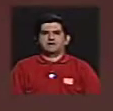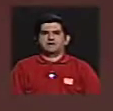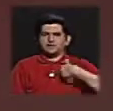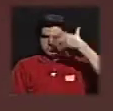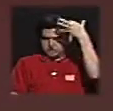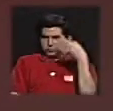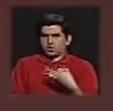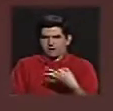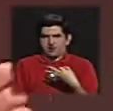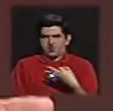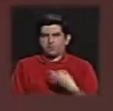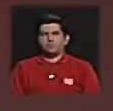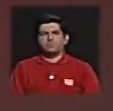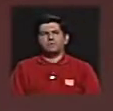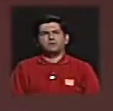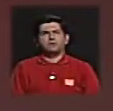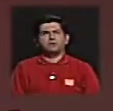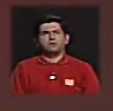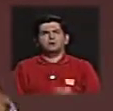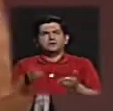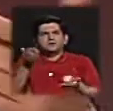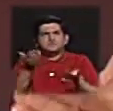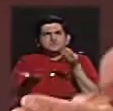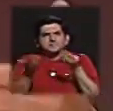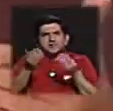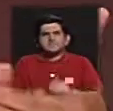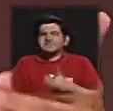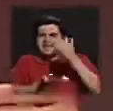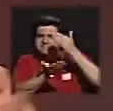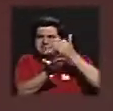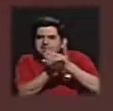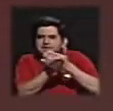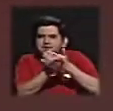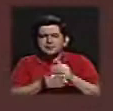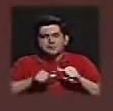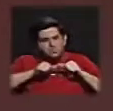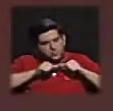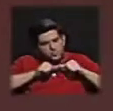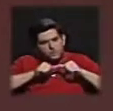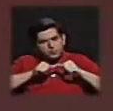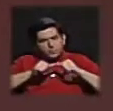creo que estuvo en pausa mucho tiempo